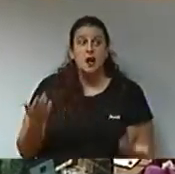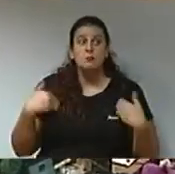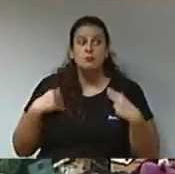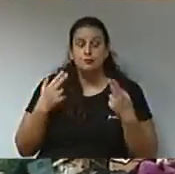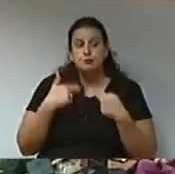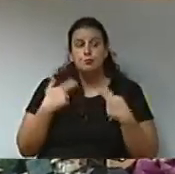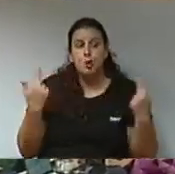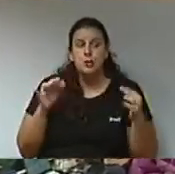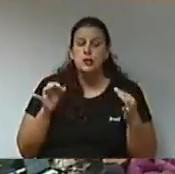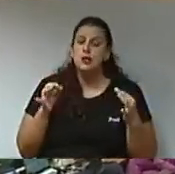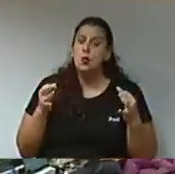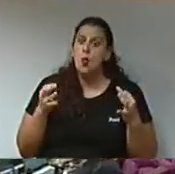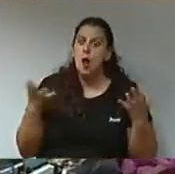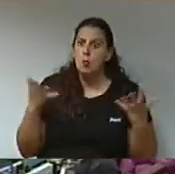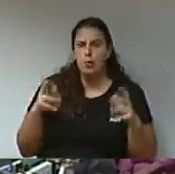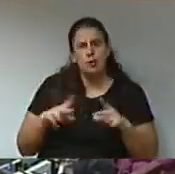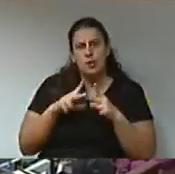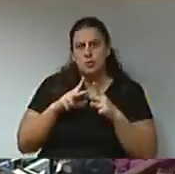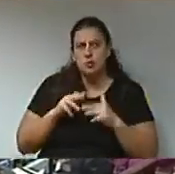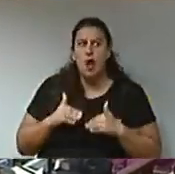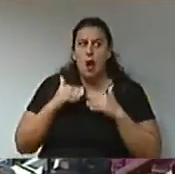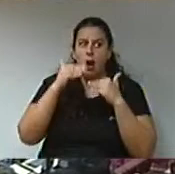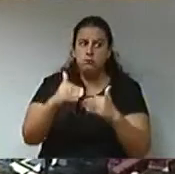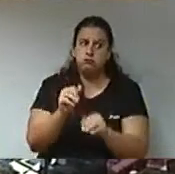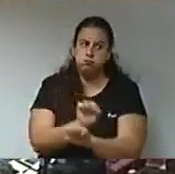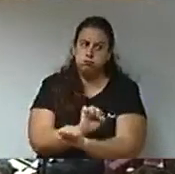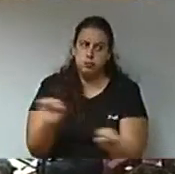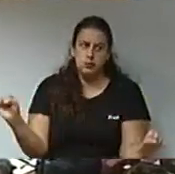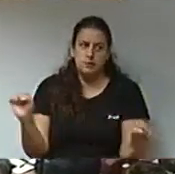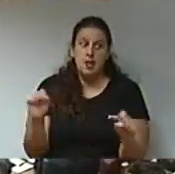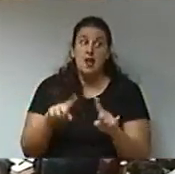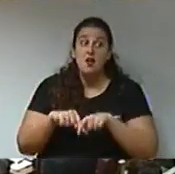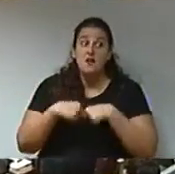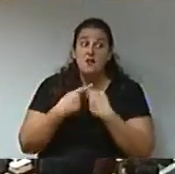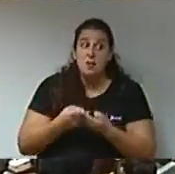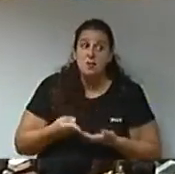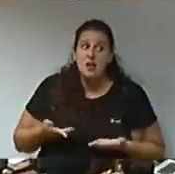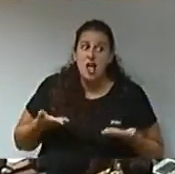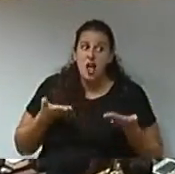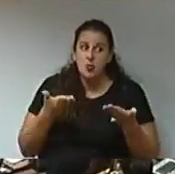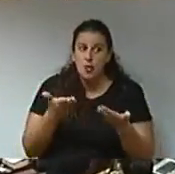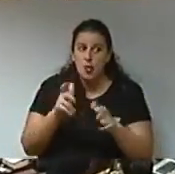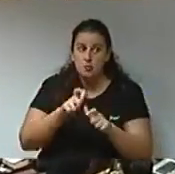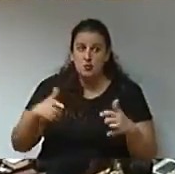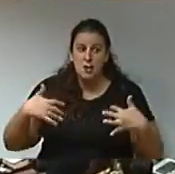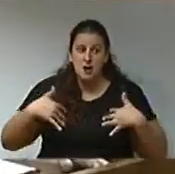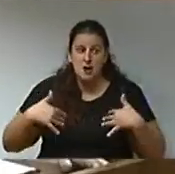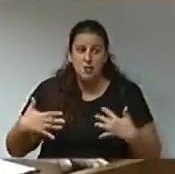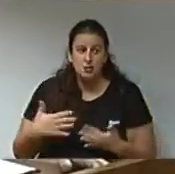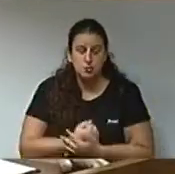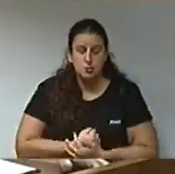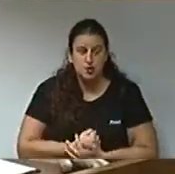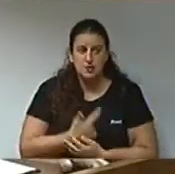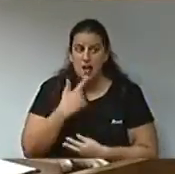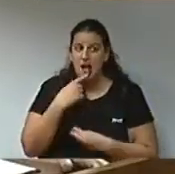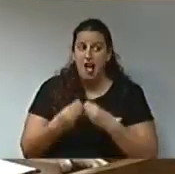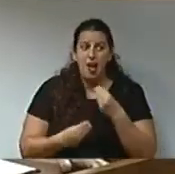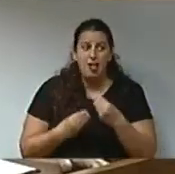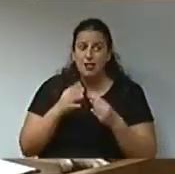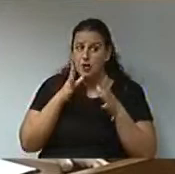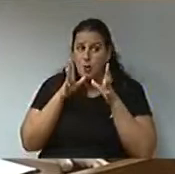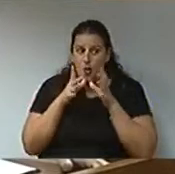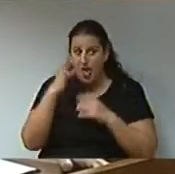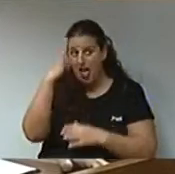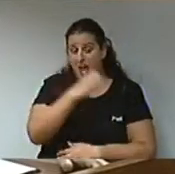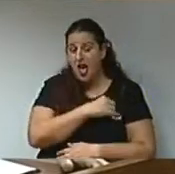una urgencia social inaplazable. Ayudar a todas las familias que lo están pasando mal, a todas. Y hay que hacerlo ahora, no en abril